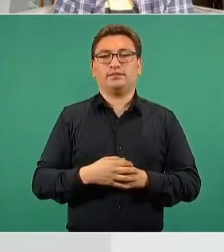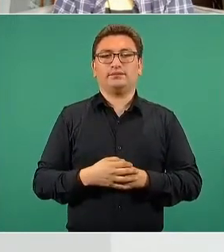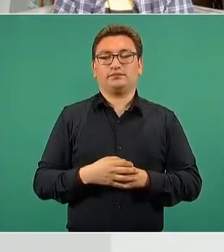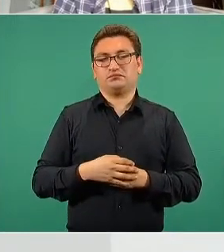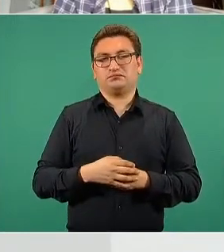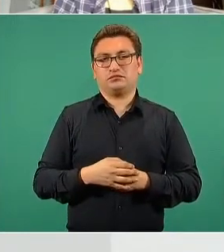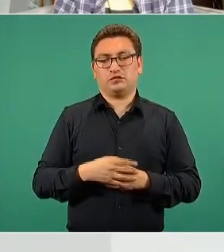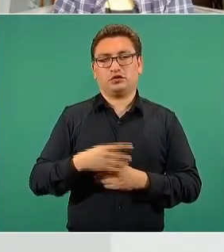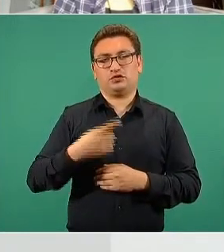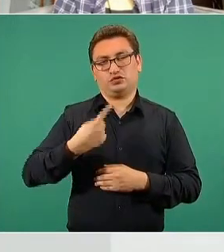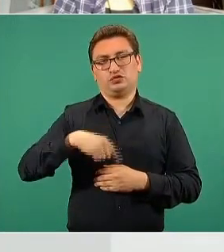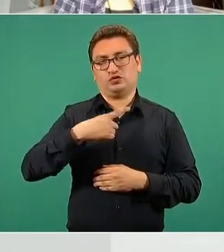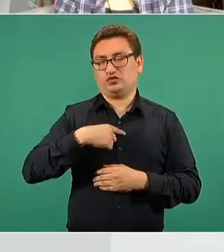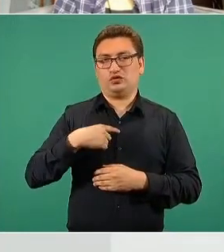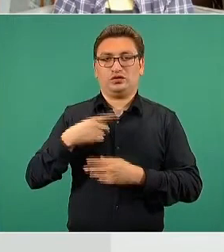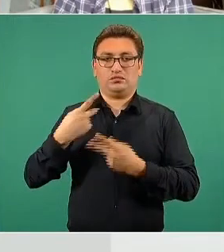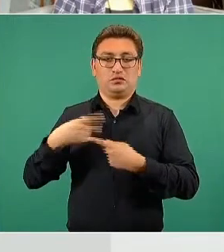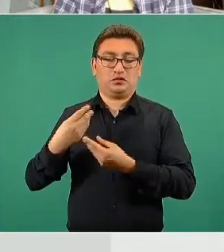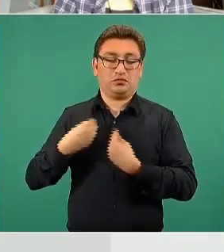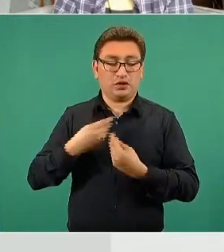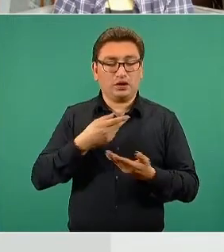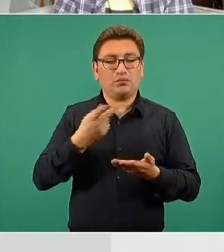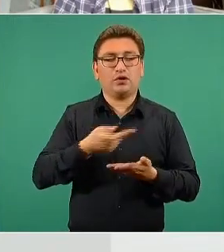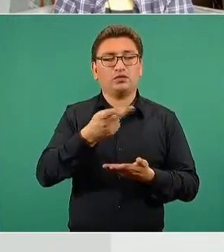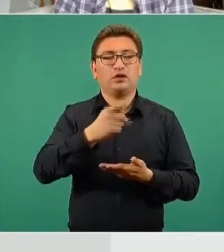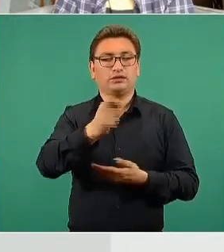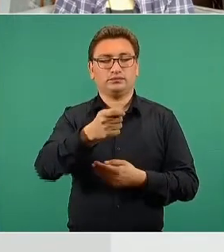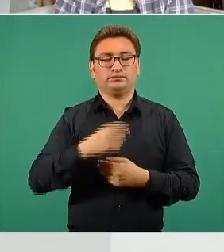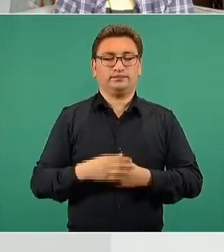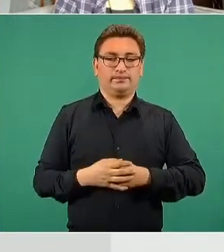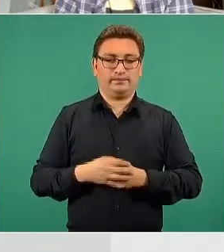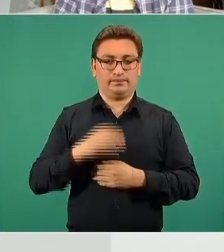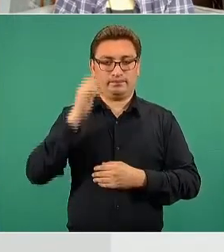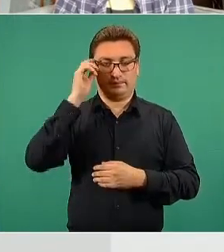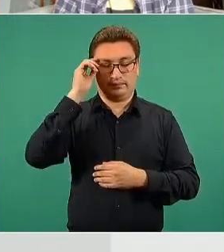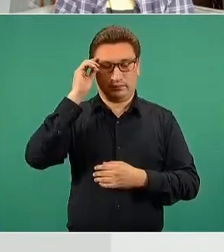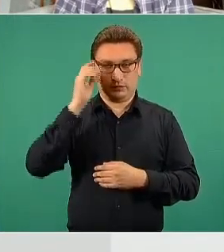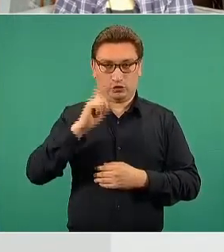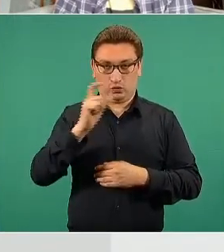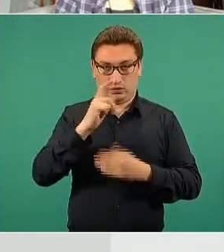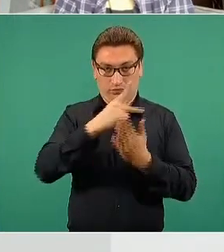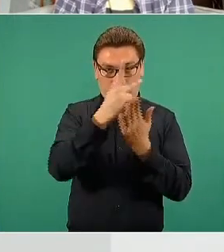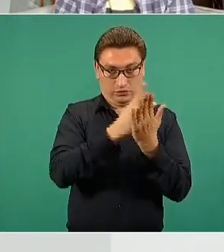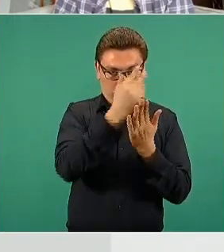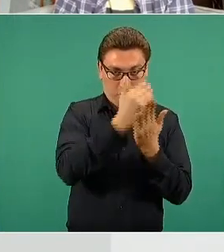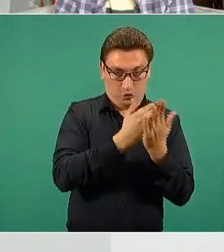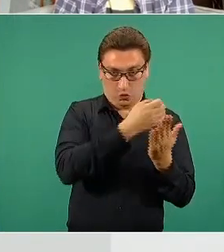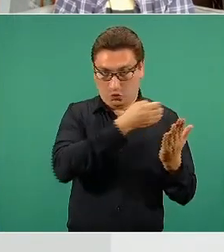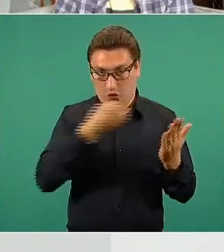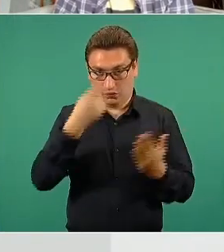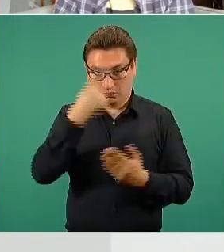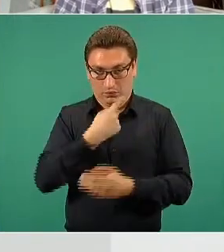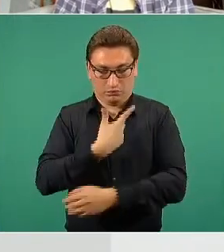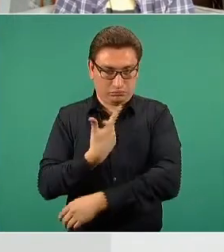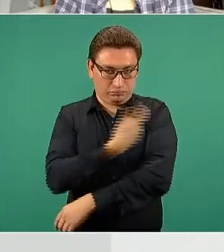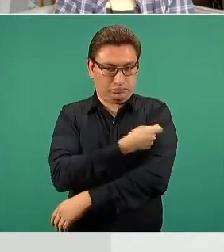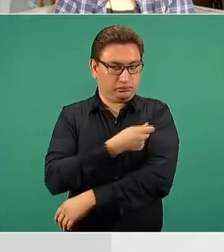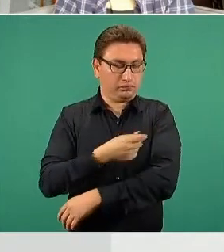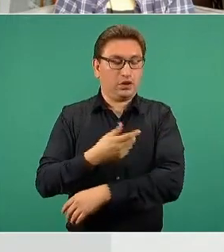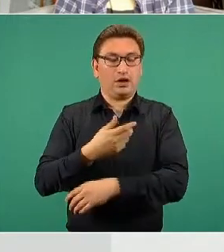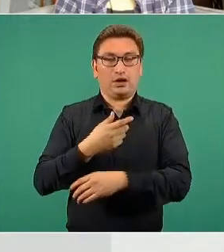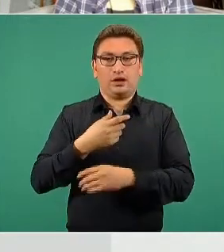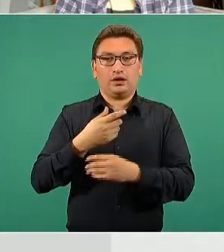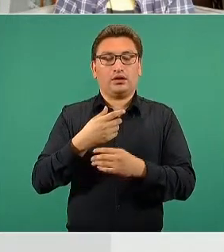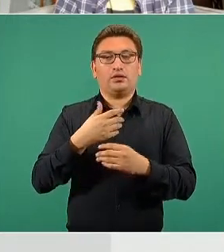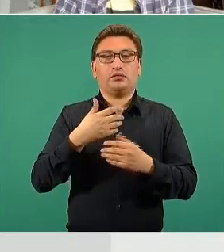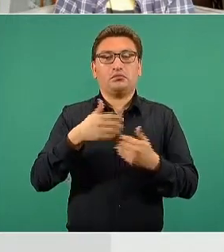frecuentes que nos hacen llegar al medio es si, de acuerdo al plan de vacunación y lo que se tiene previsto, vamos